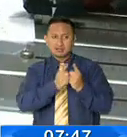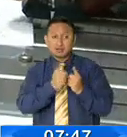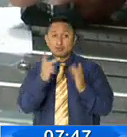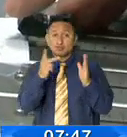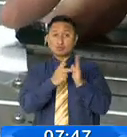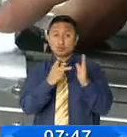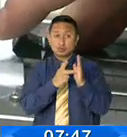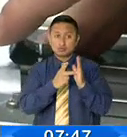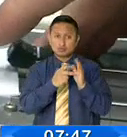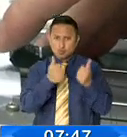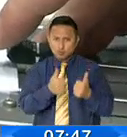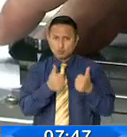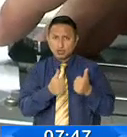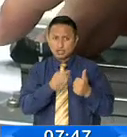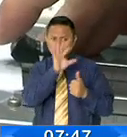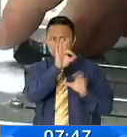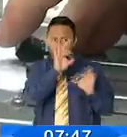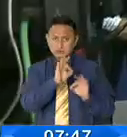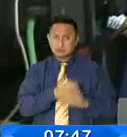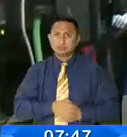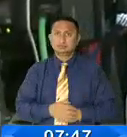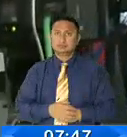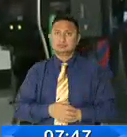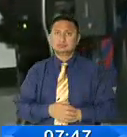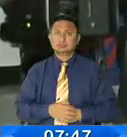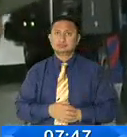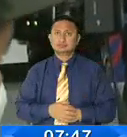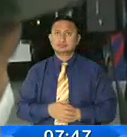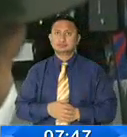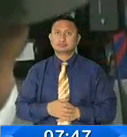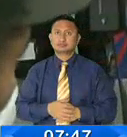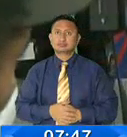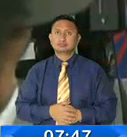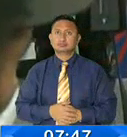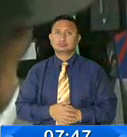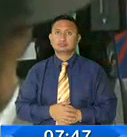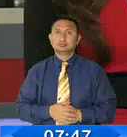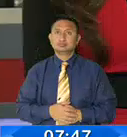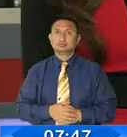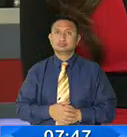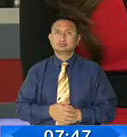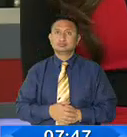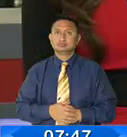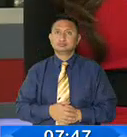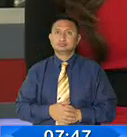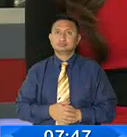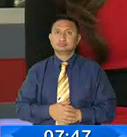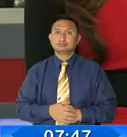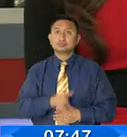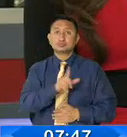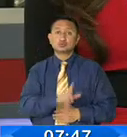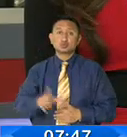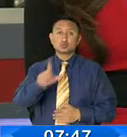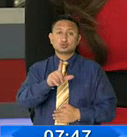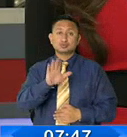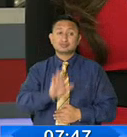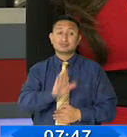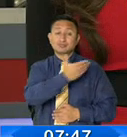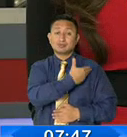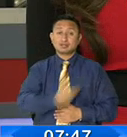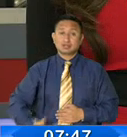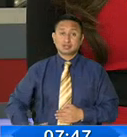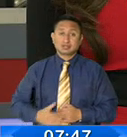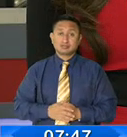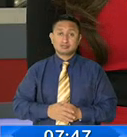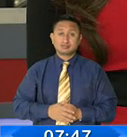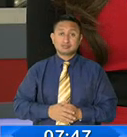favorables que la normativa mantiene. Informó Javier Rosero. Y este lunes la agenda del presidente de la República